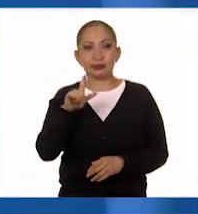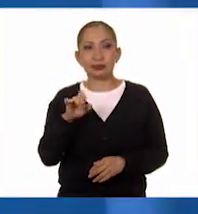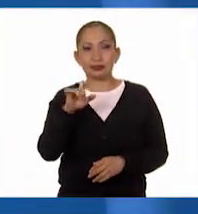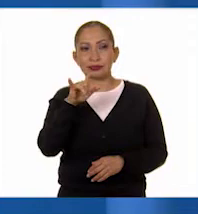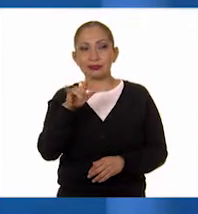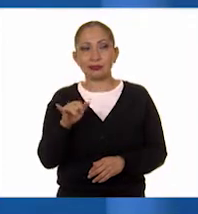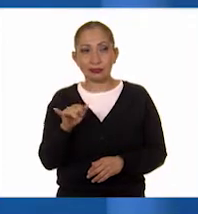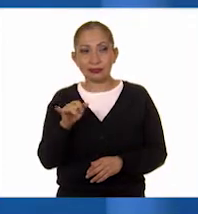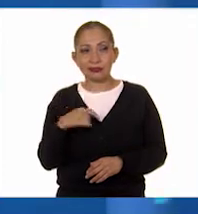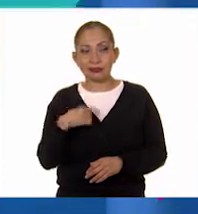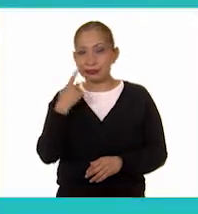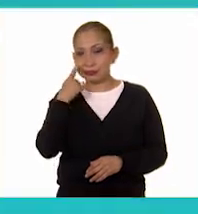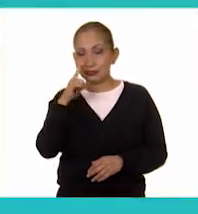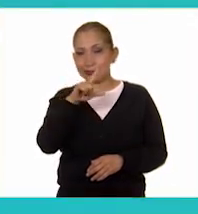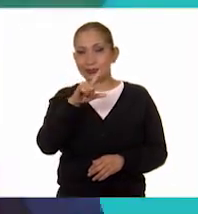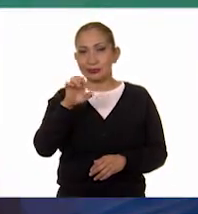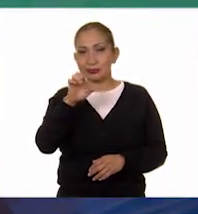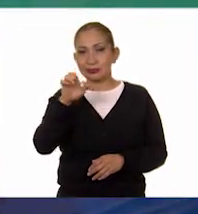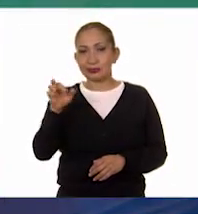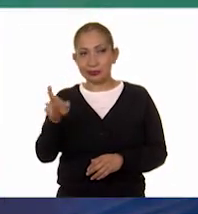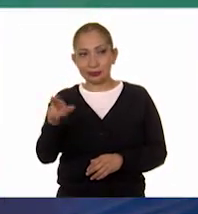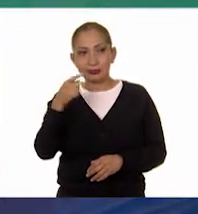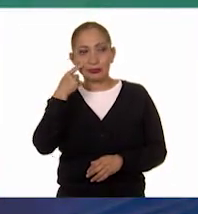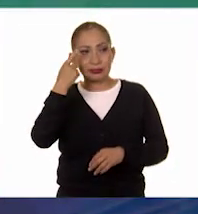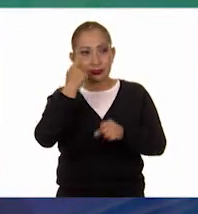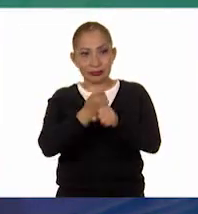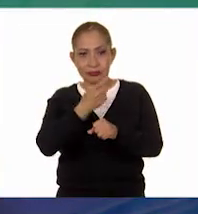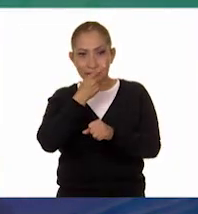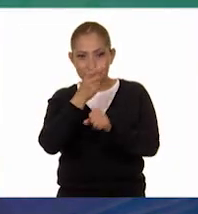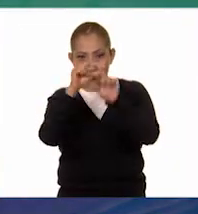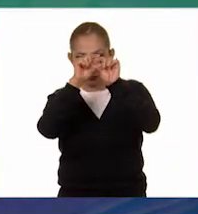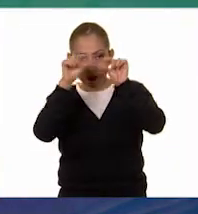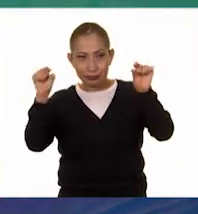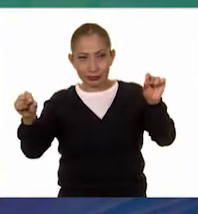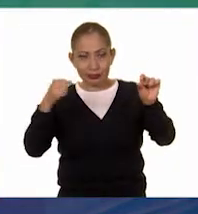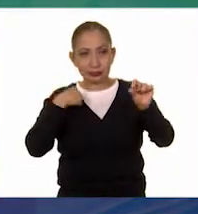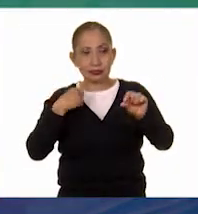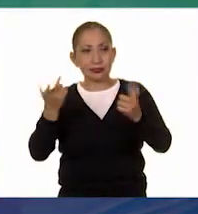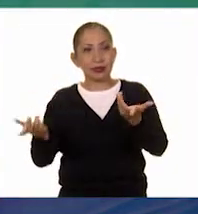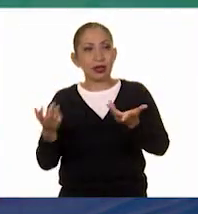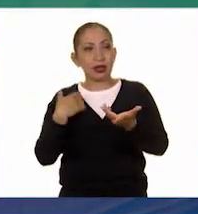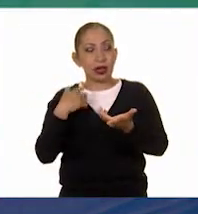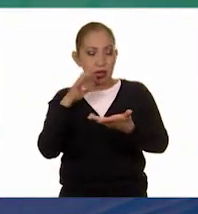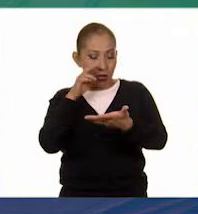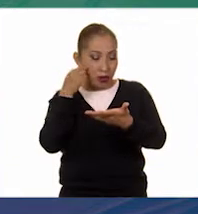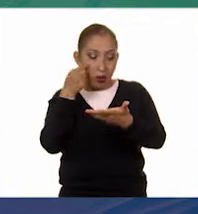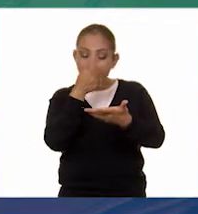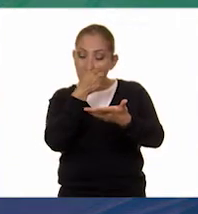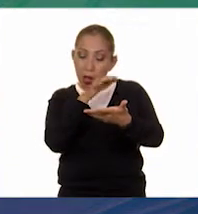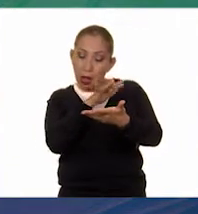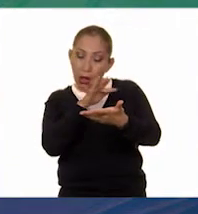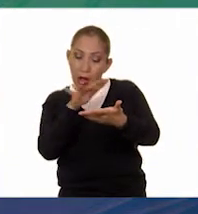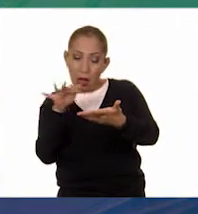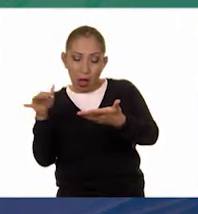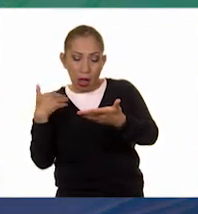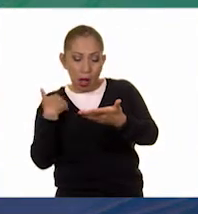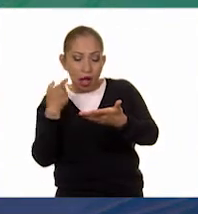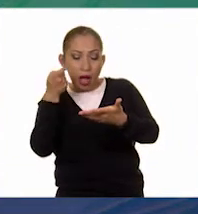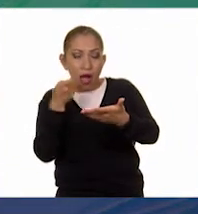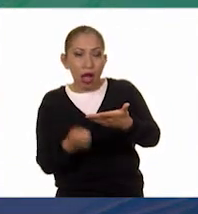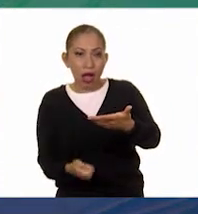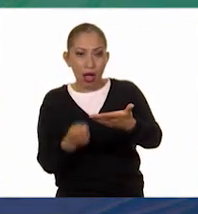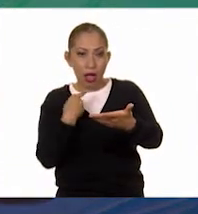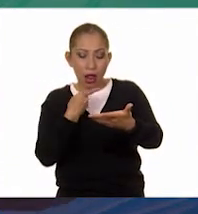Le. Aquí está, leer. La primera acepción nos dice, pasar la vista por lo escrito o impreso comprendiendo la significación de